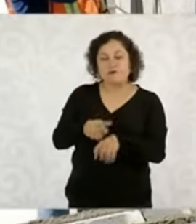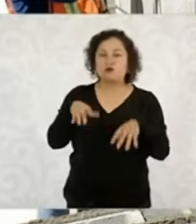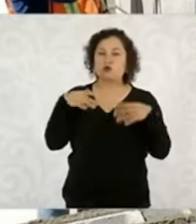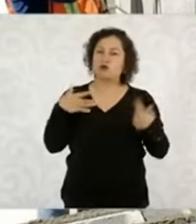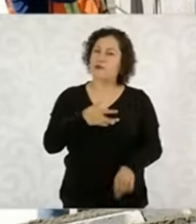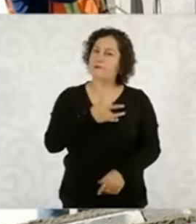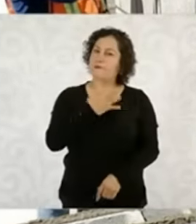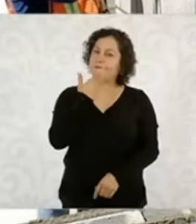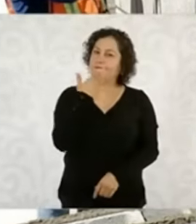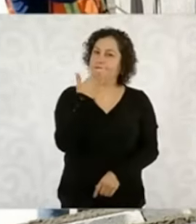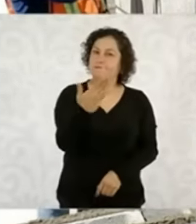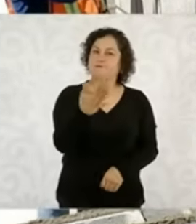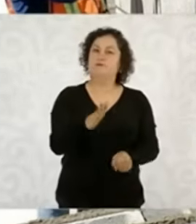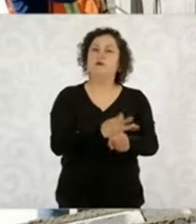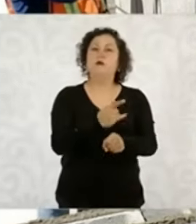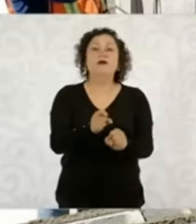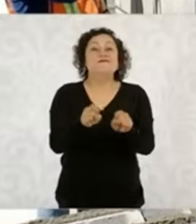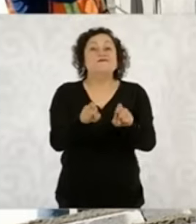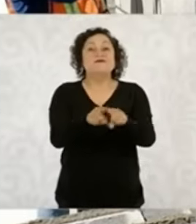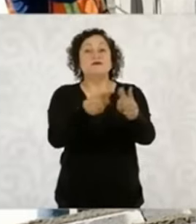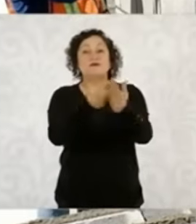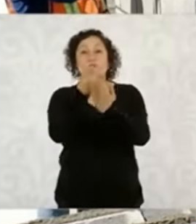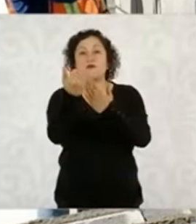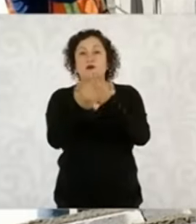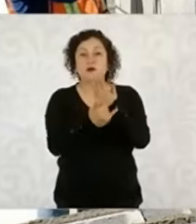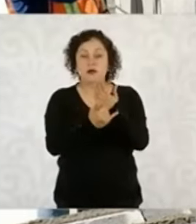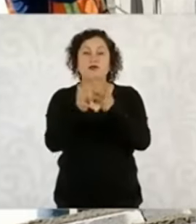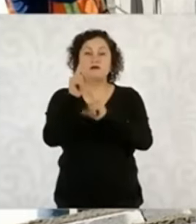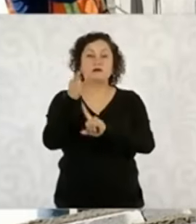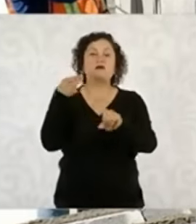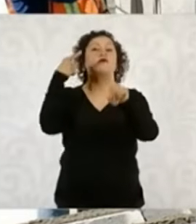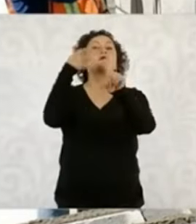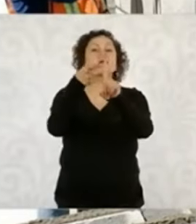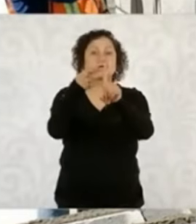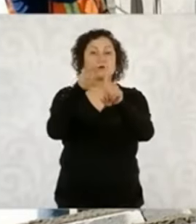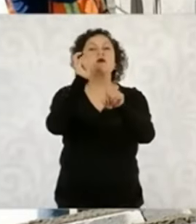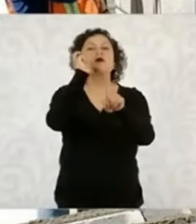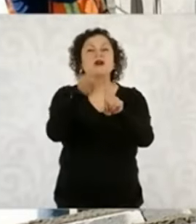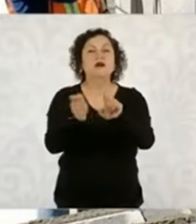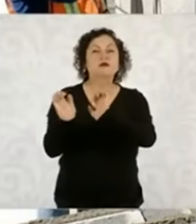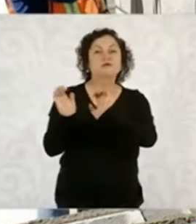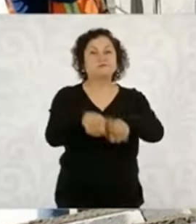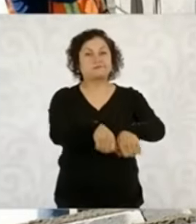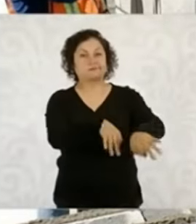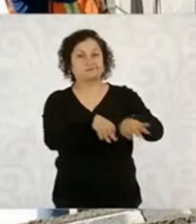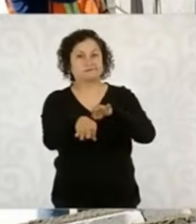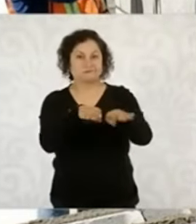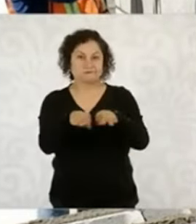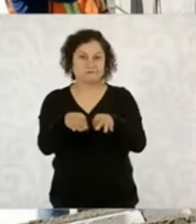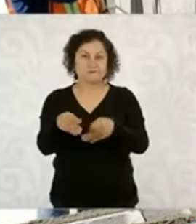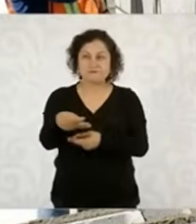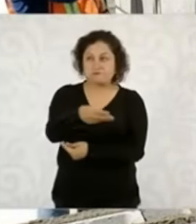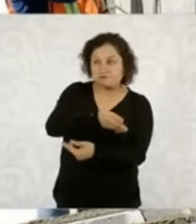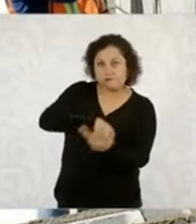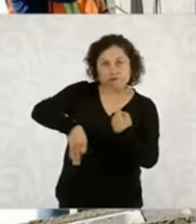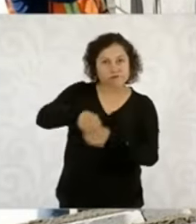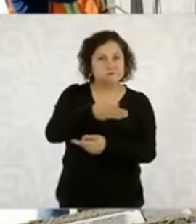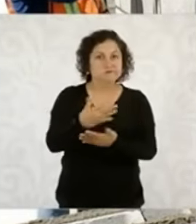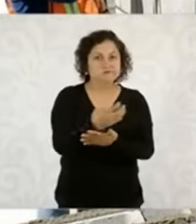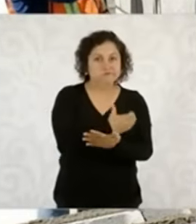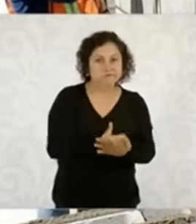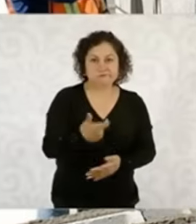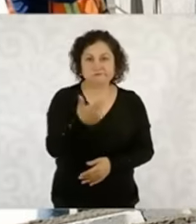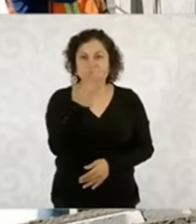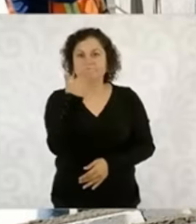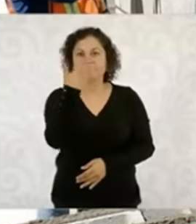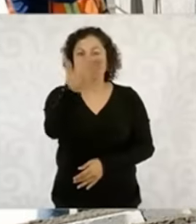justamente uno de los objetivos del programa de Vivienda para el Bienestar. En las gráficas pueden ver este comportamiento,